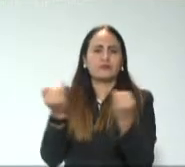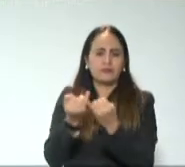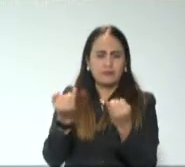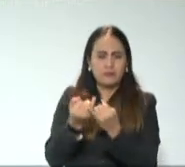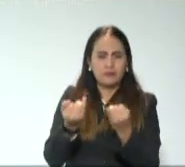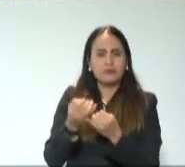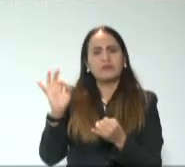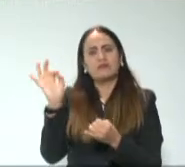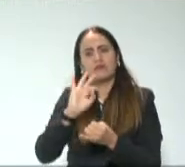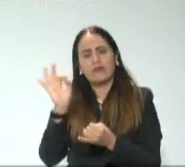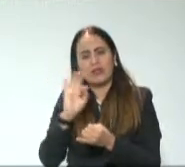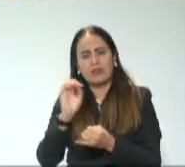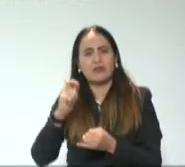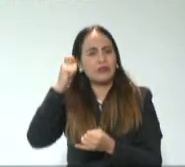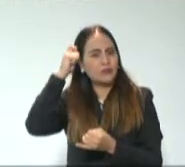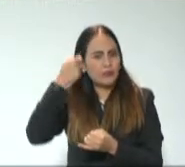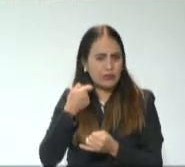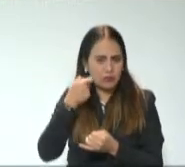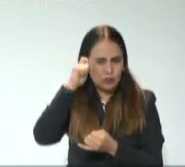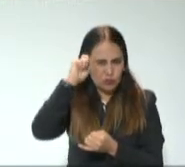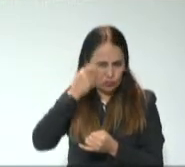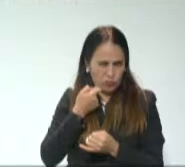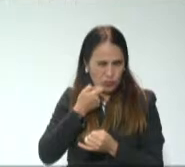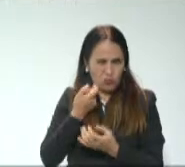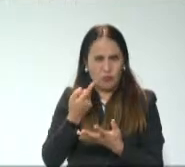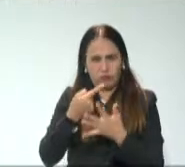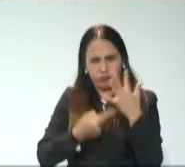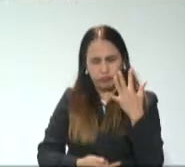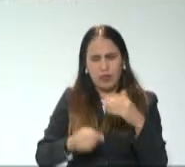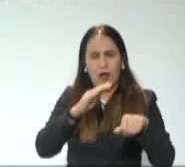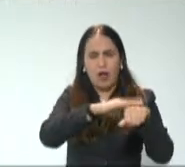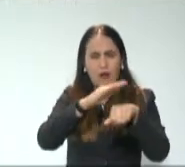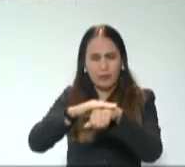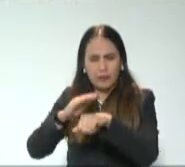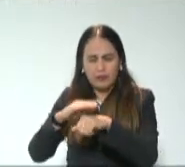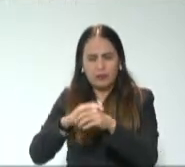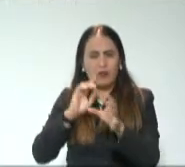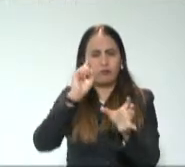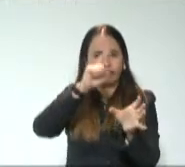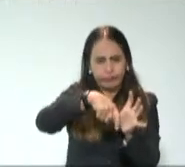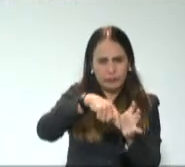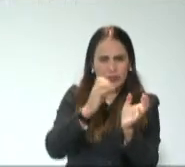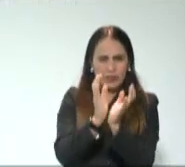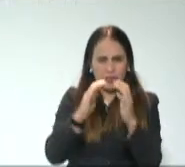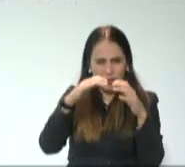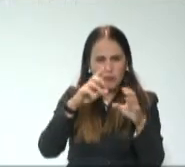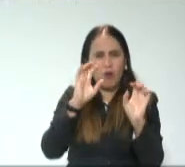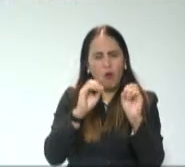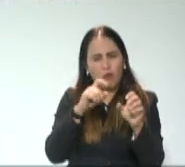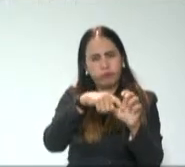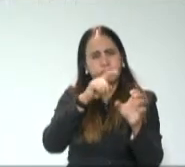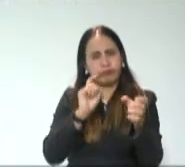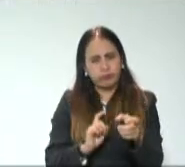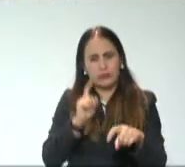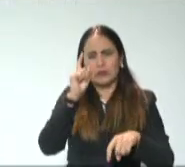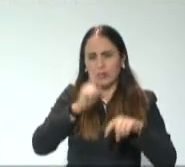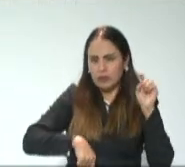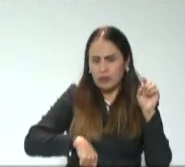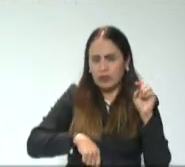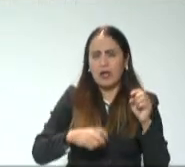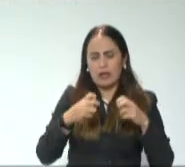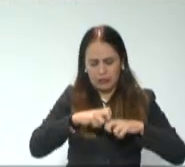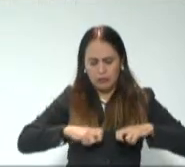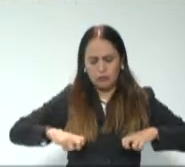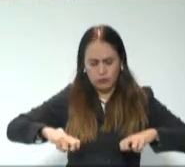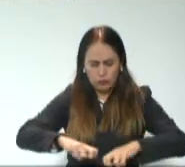remuneraciones con pensiones con eh avisos de alta y baja de asegurados que hemos conversado también con el pleno de los